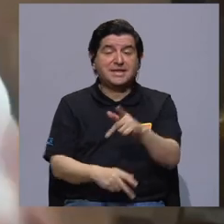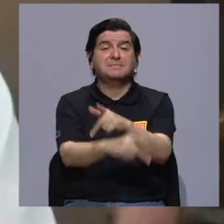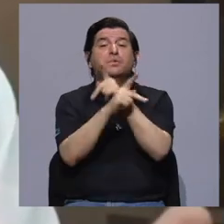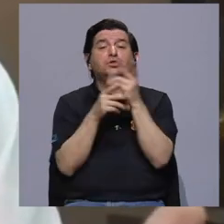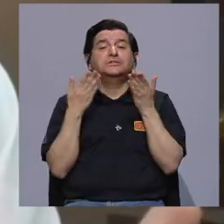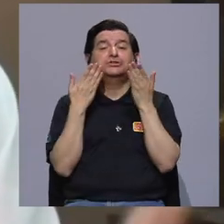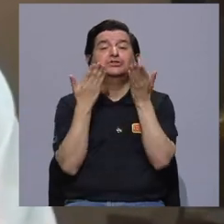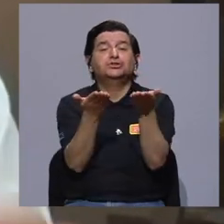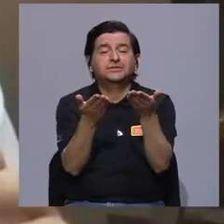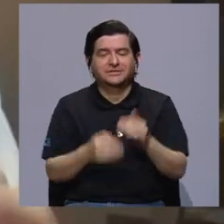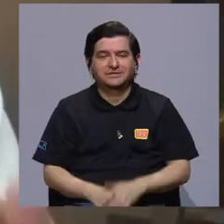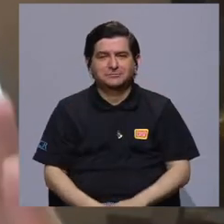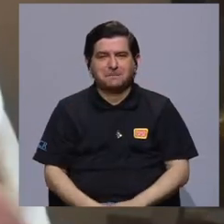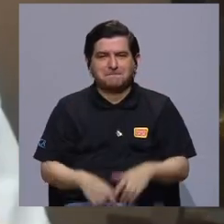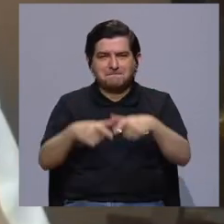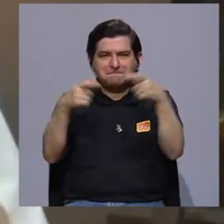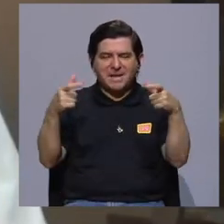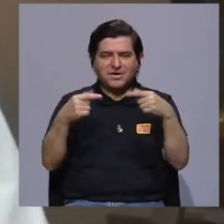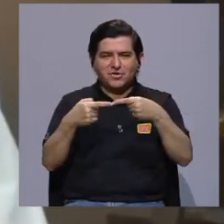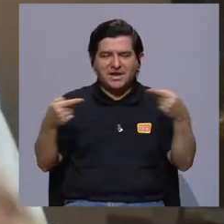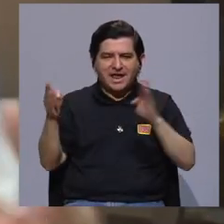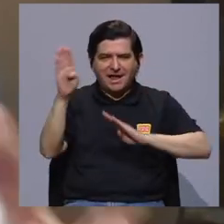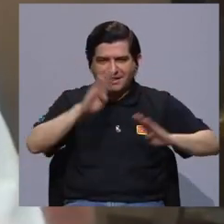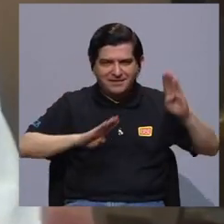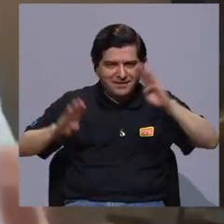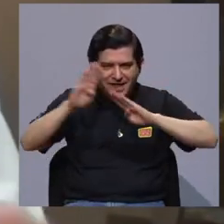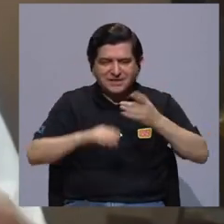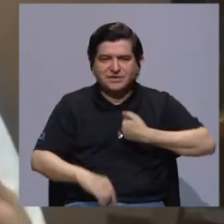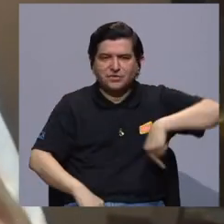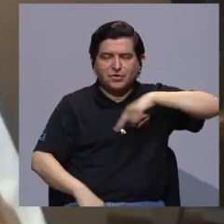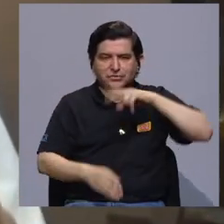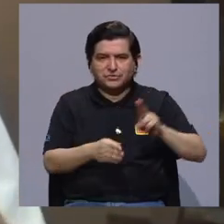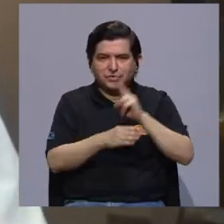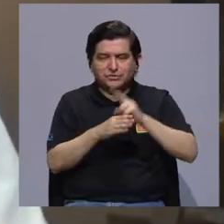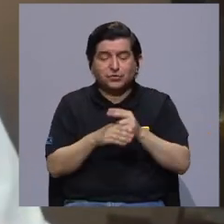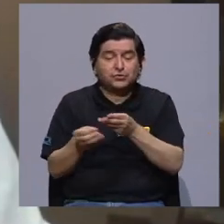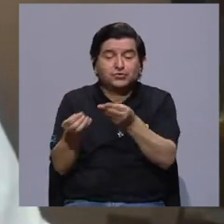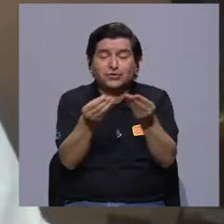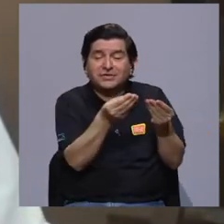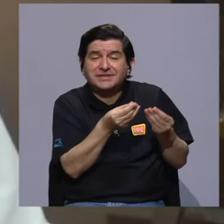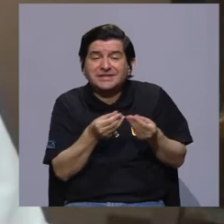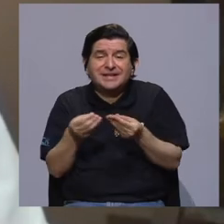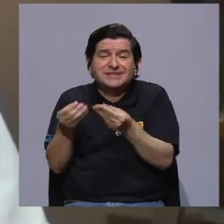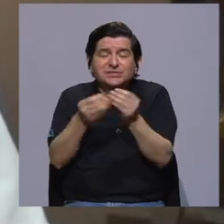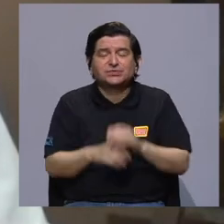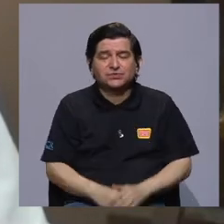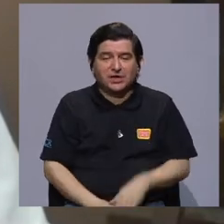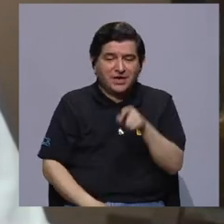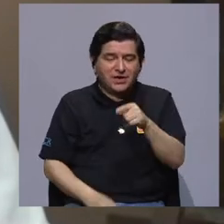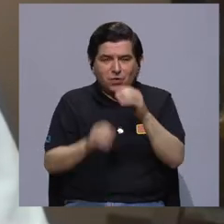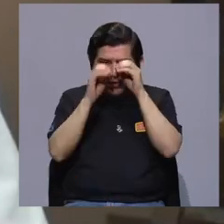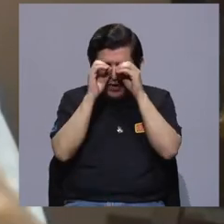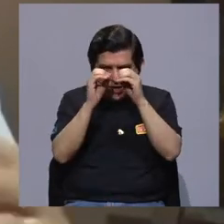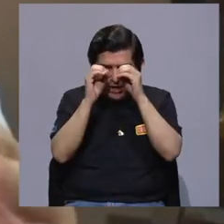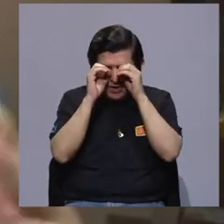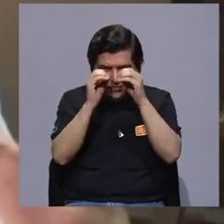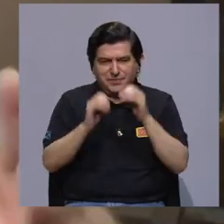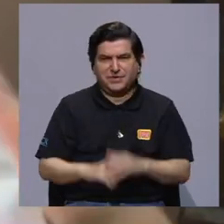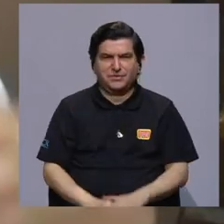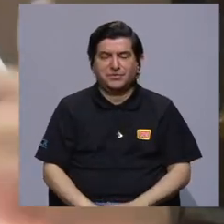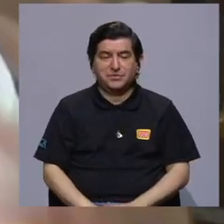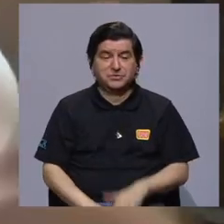cual protegen. La mayoría de los antibióticos que usamos vienen del suelo, donde los microbios